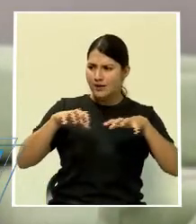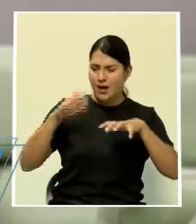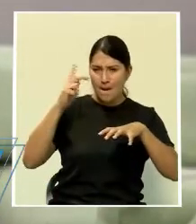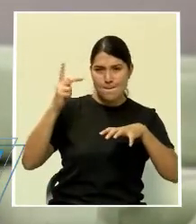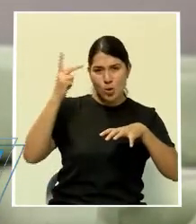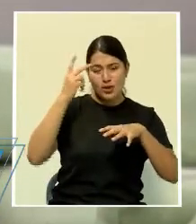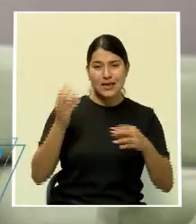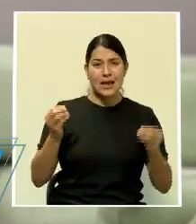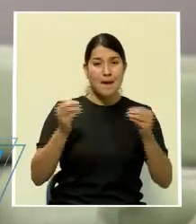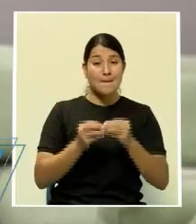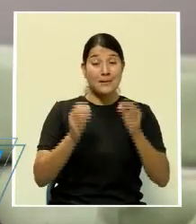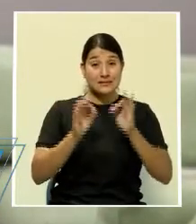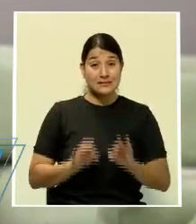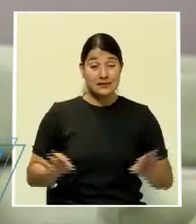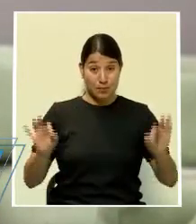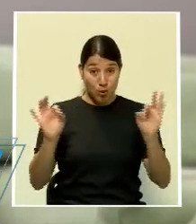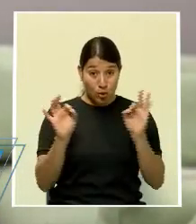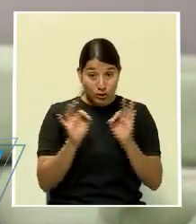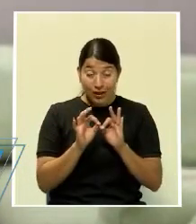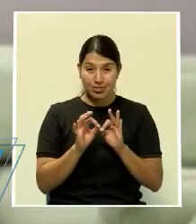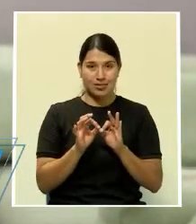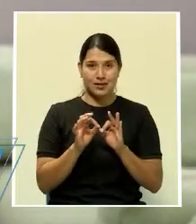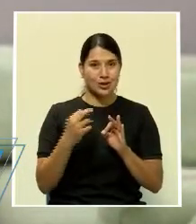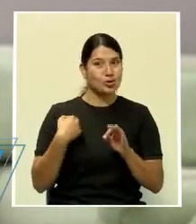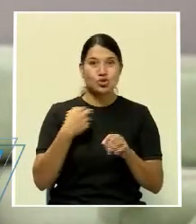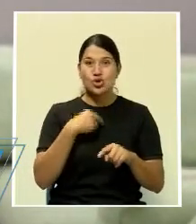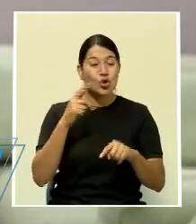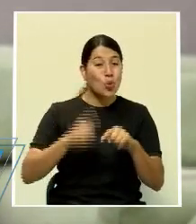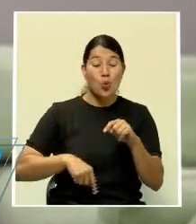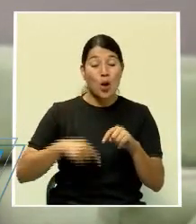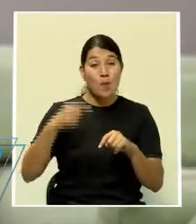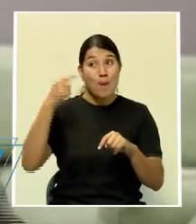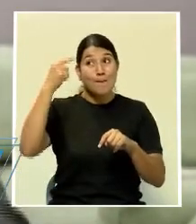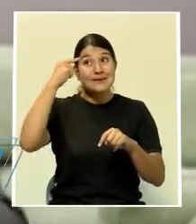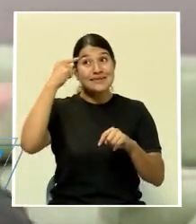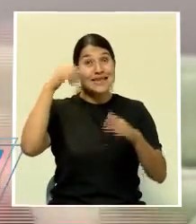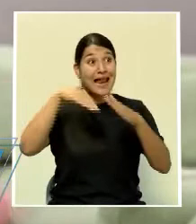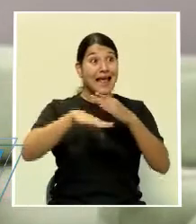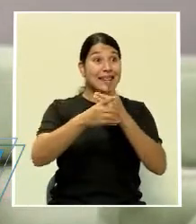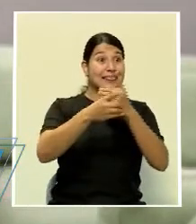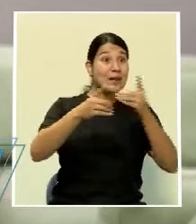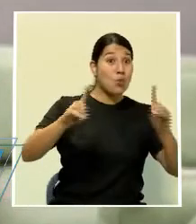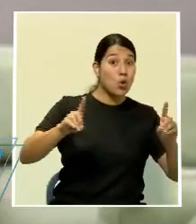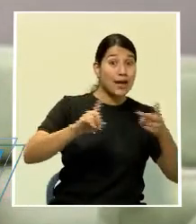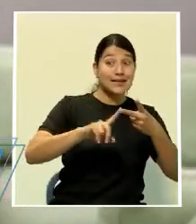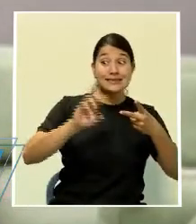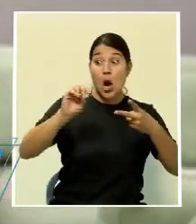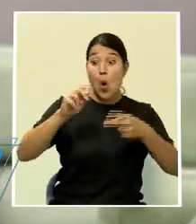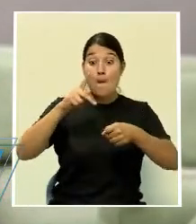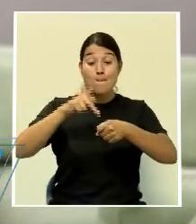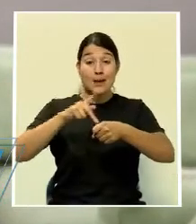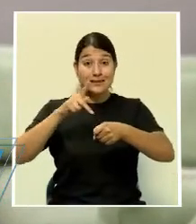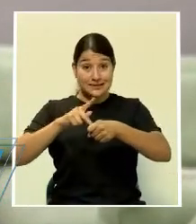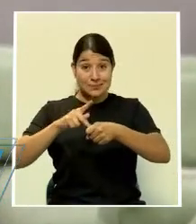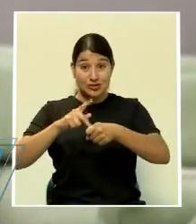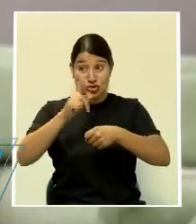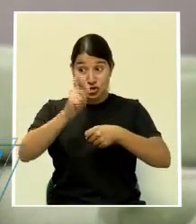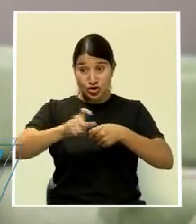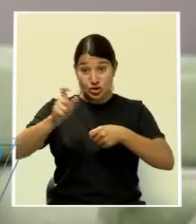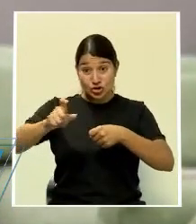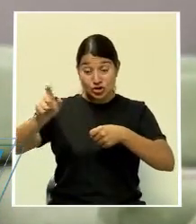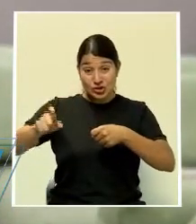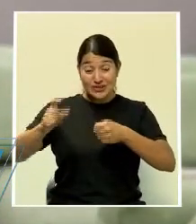que nos marcan profundamente. No se puede pensar la idea de democracia y la participación ciudadana sin